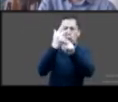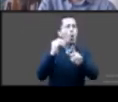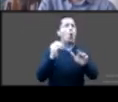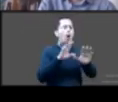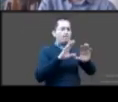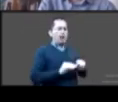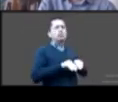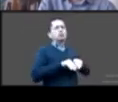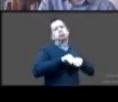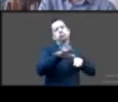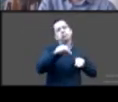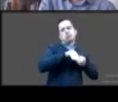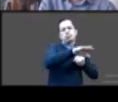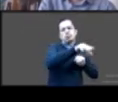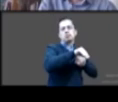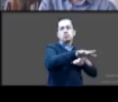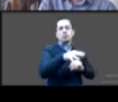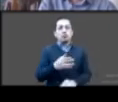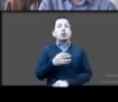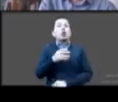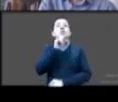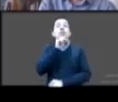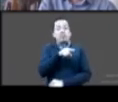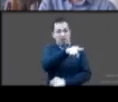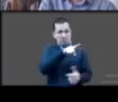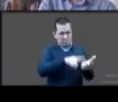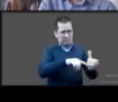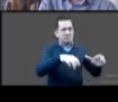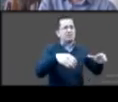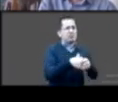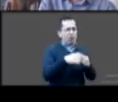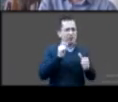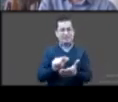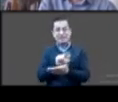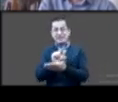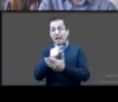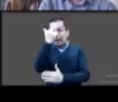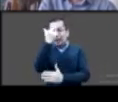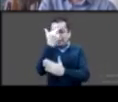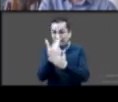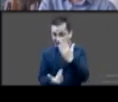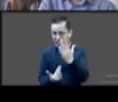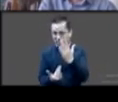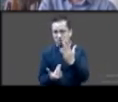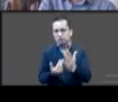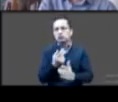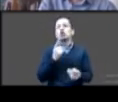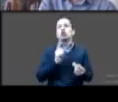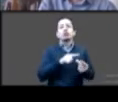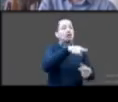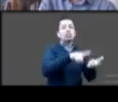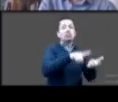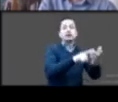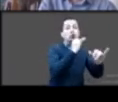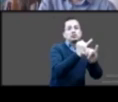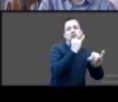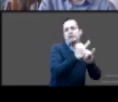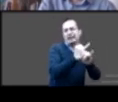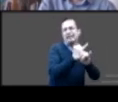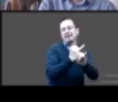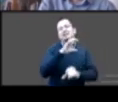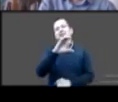y también cibercrímenes, ¿no? Acciones que se cometen únicamente en el Internet. Pero también